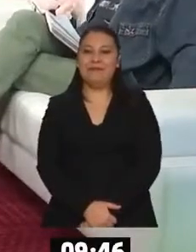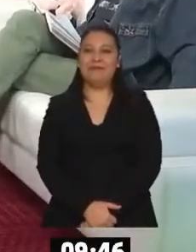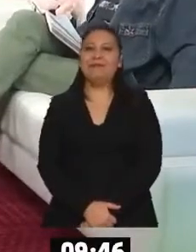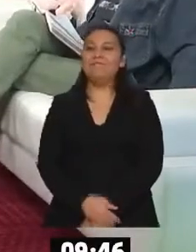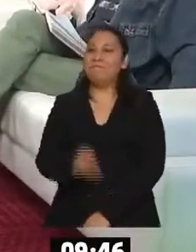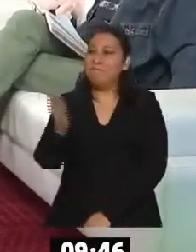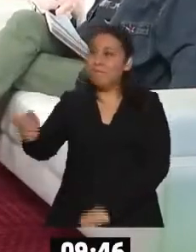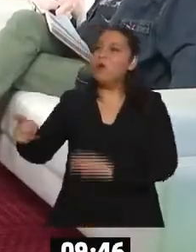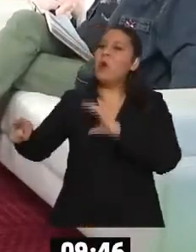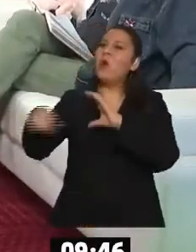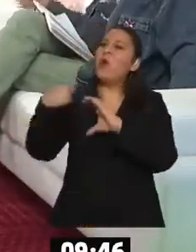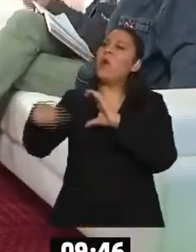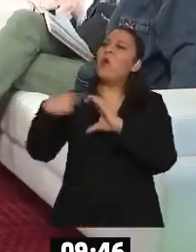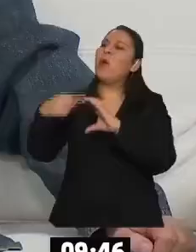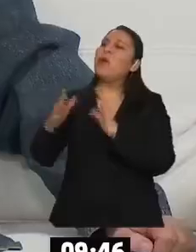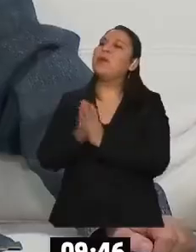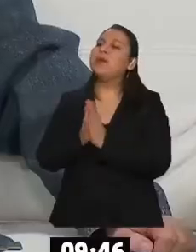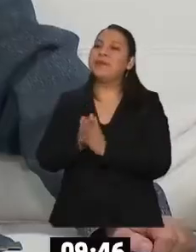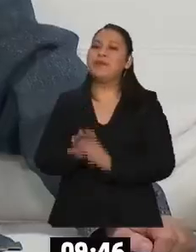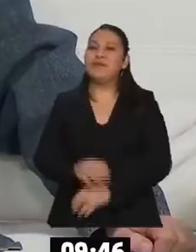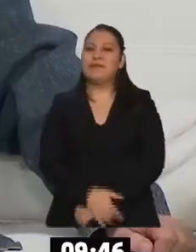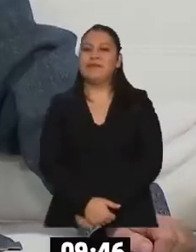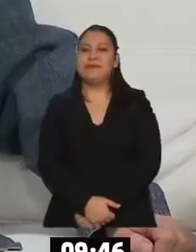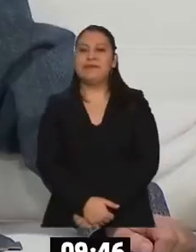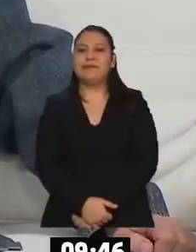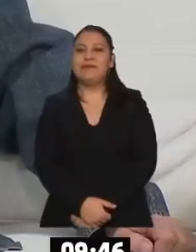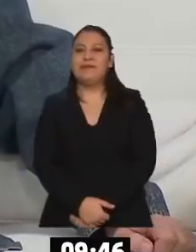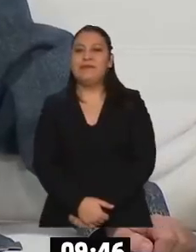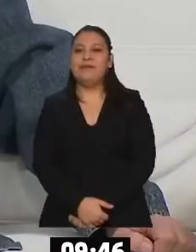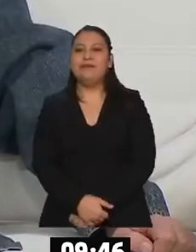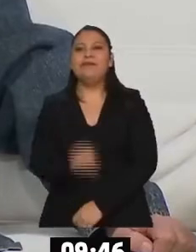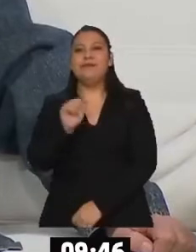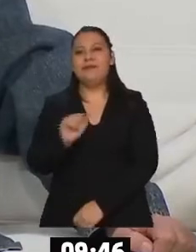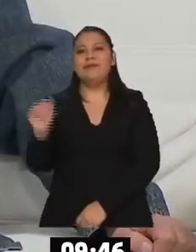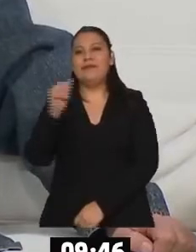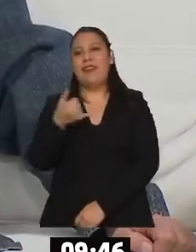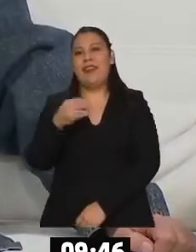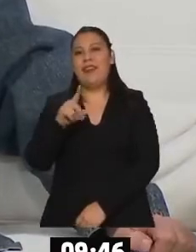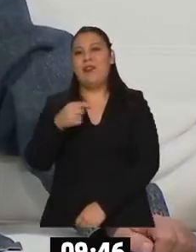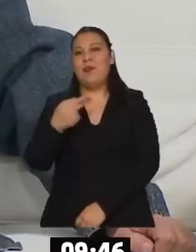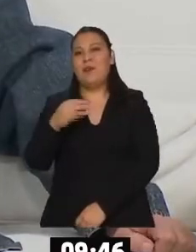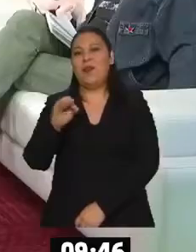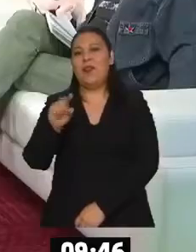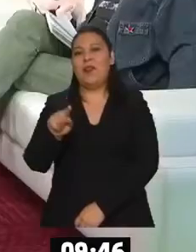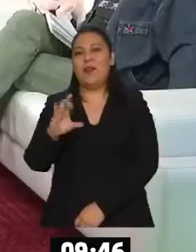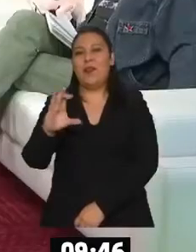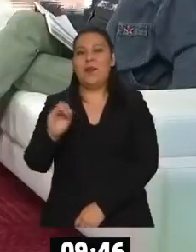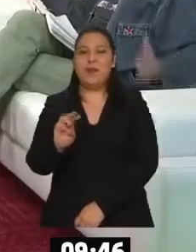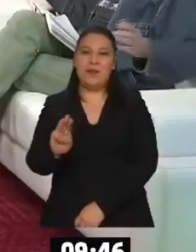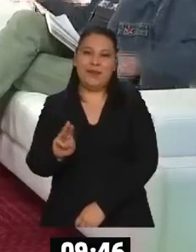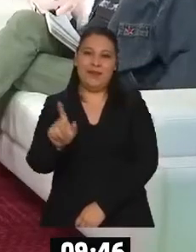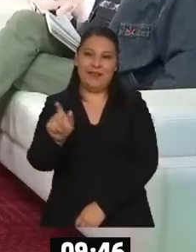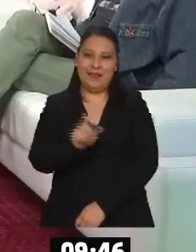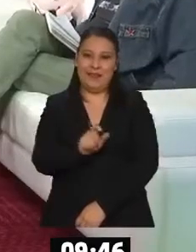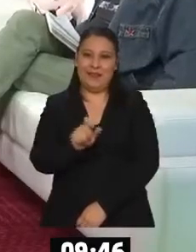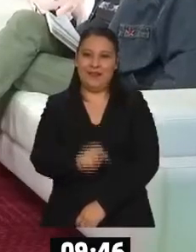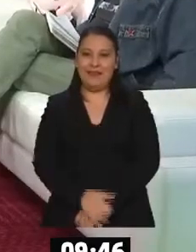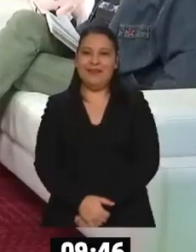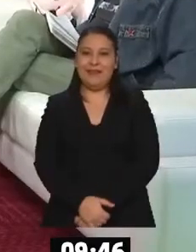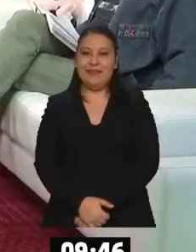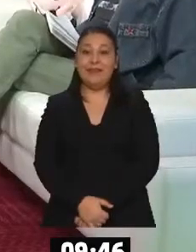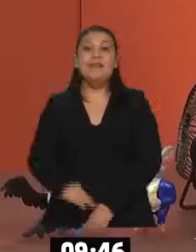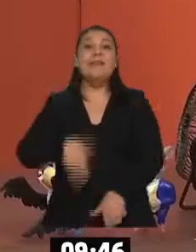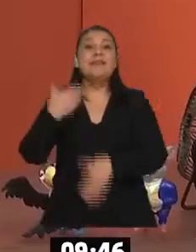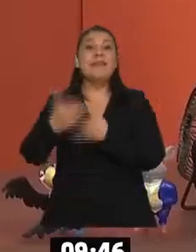correa compañeros más o menos de agua yahoo.com.mx qué bonito hombre nos trae